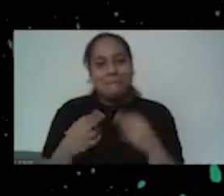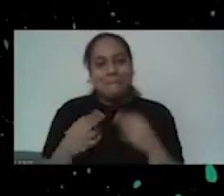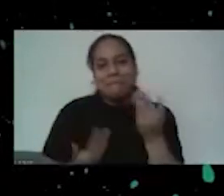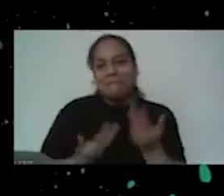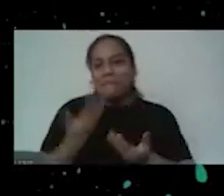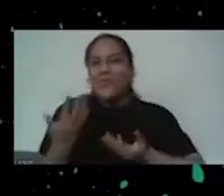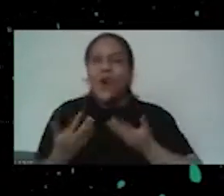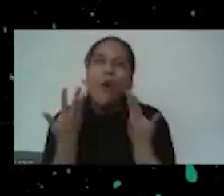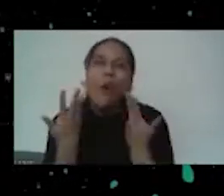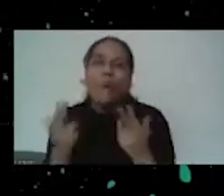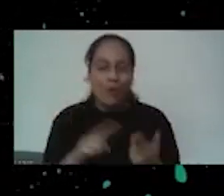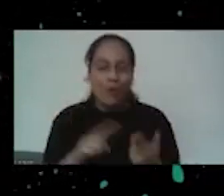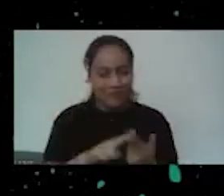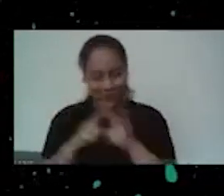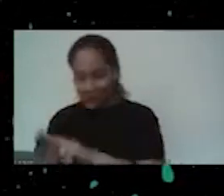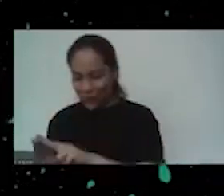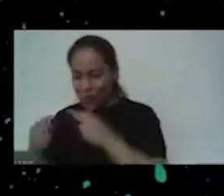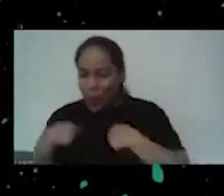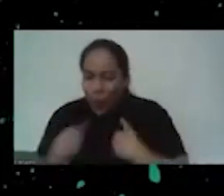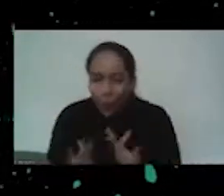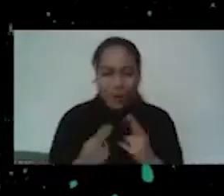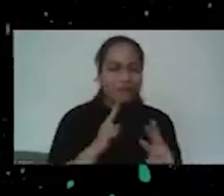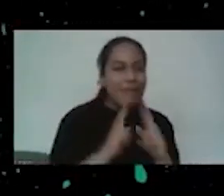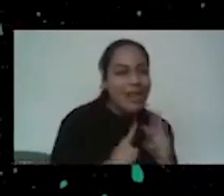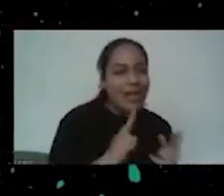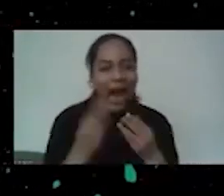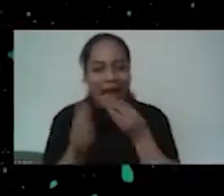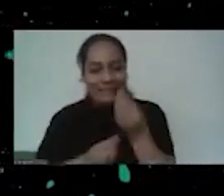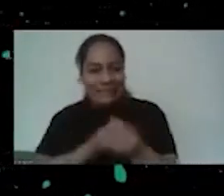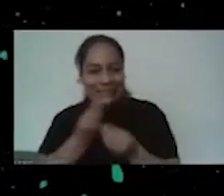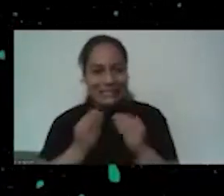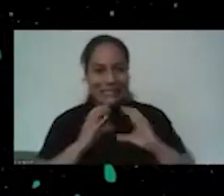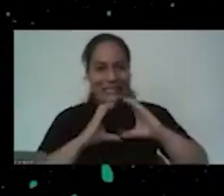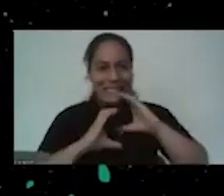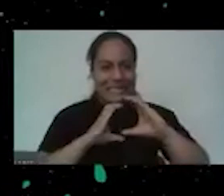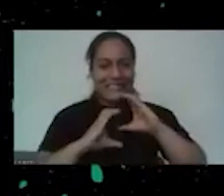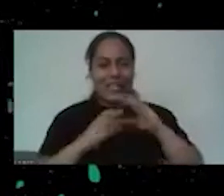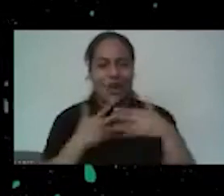cómo relacionarme y cómo poder hacer una obra desde ese lugar.